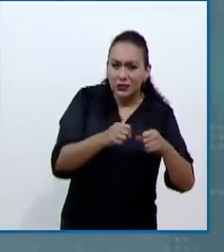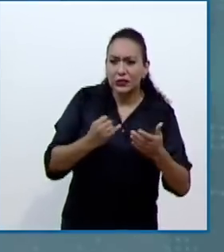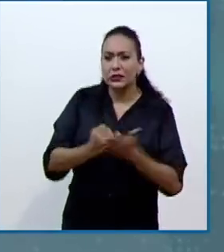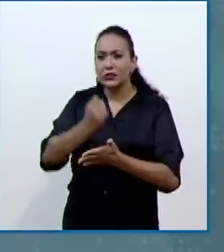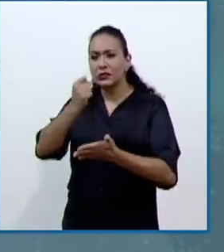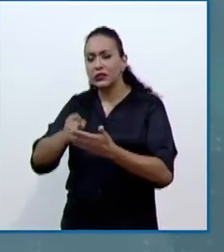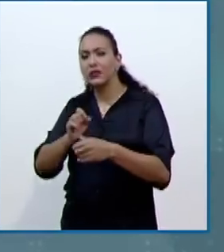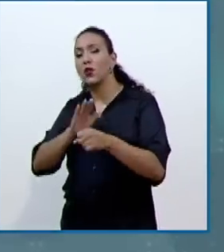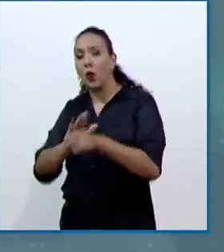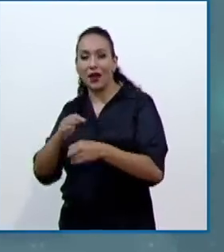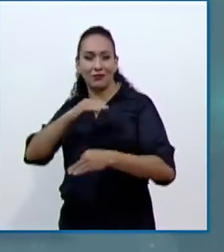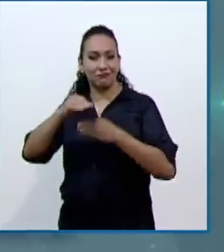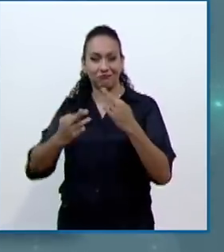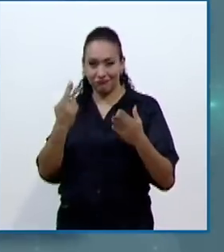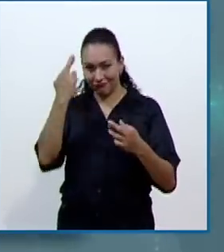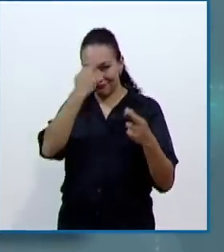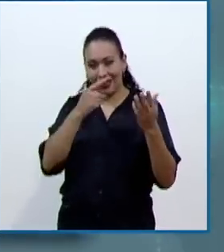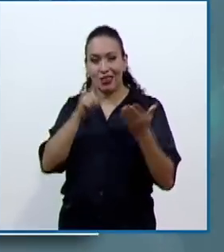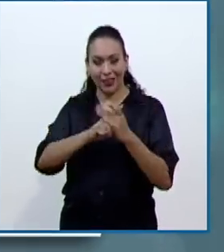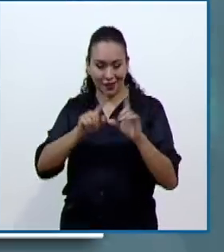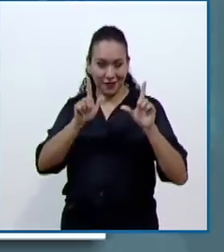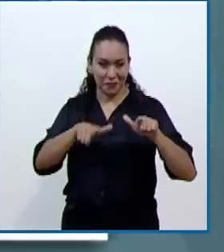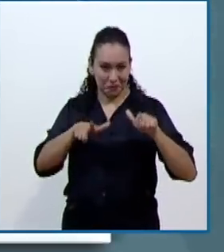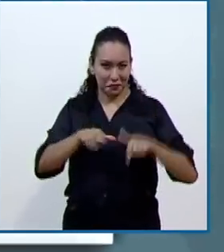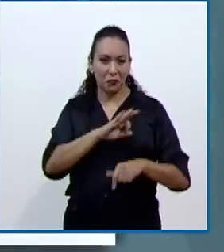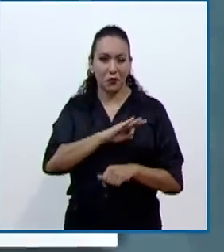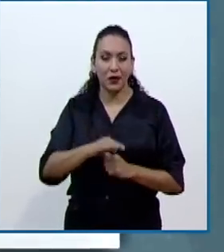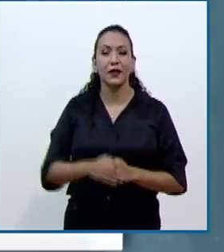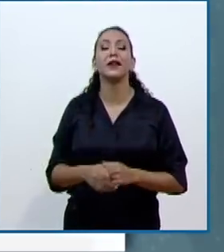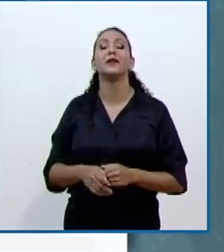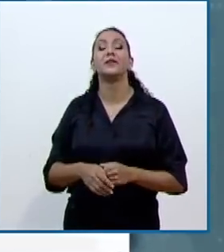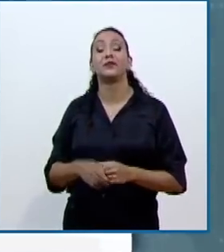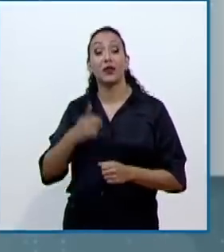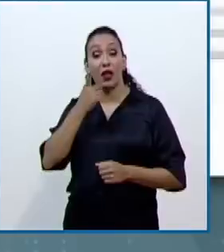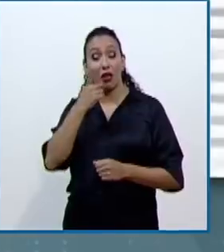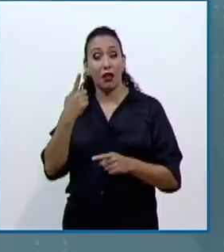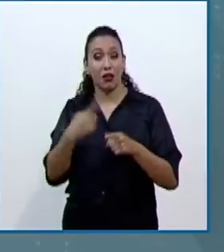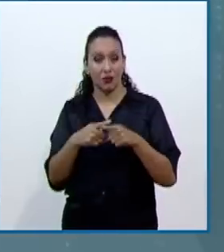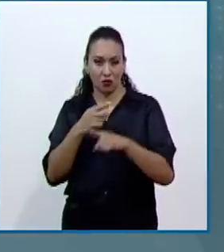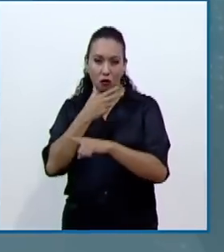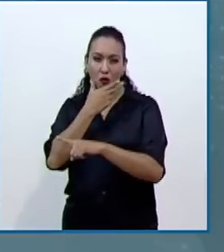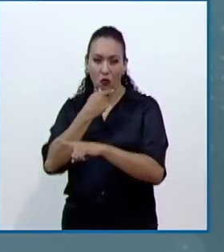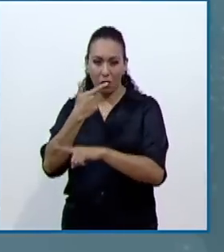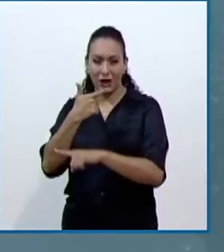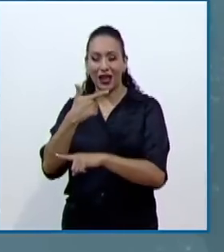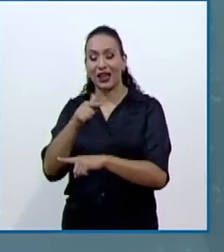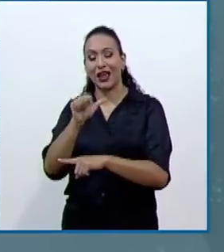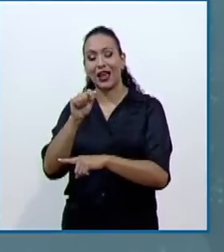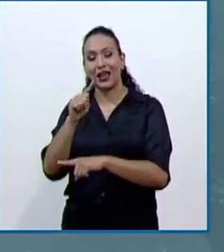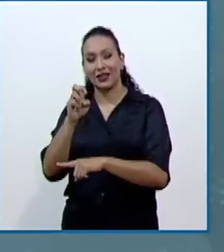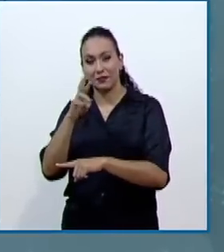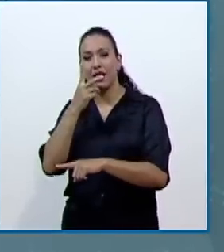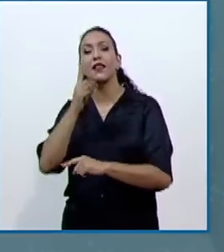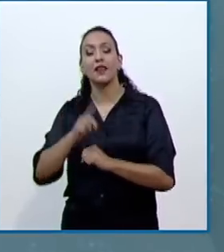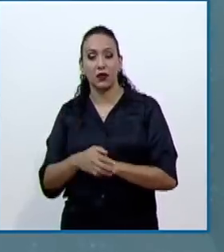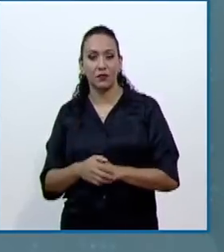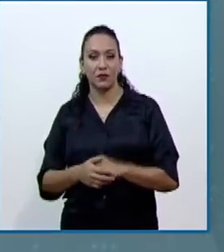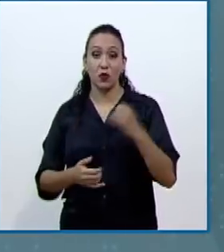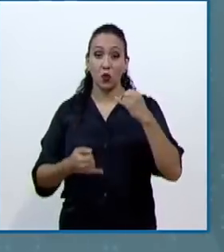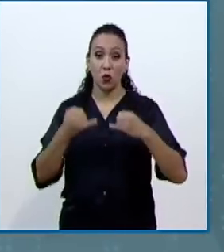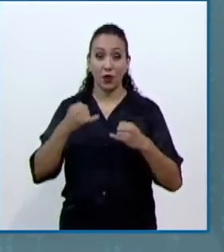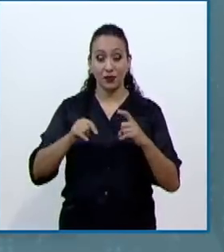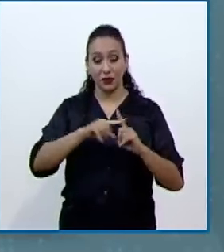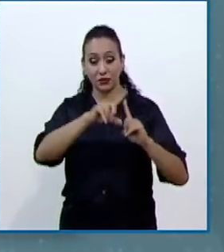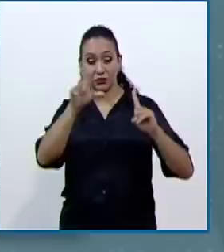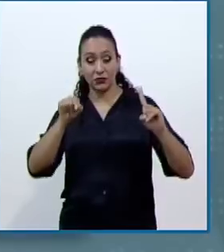funcionamiento. Así lo destacó el magistrado de circuito, Gaspar Paulín Carmona, quien señaló que las y los juzgadores federales tienen un interés